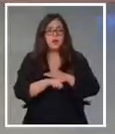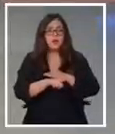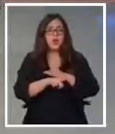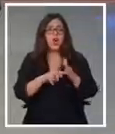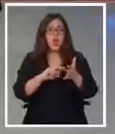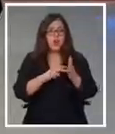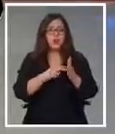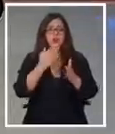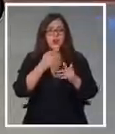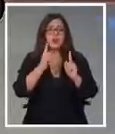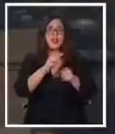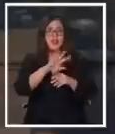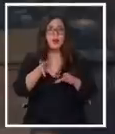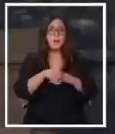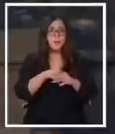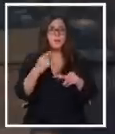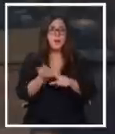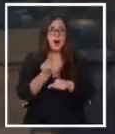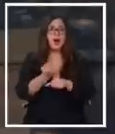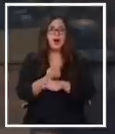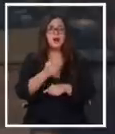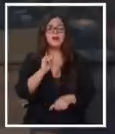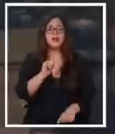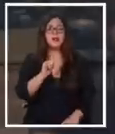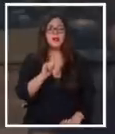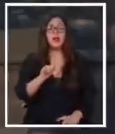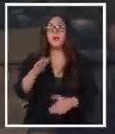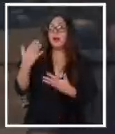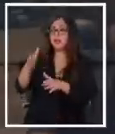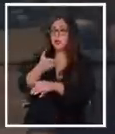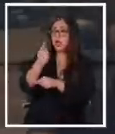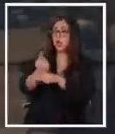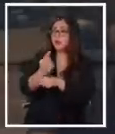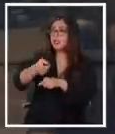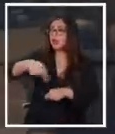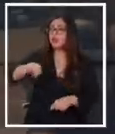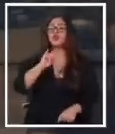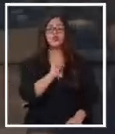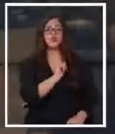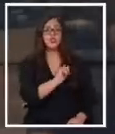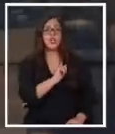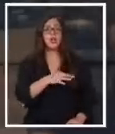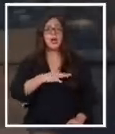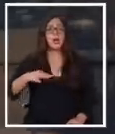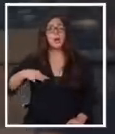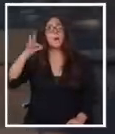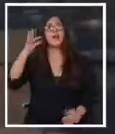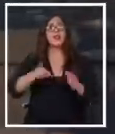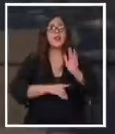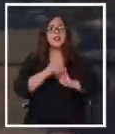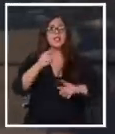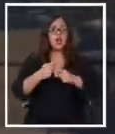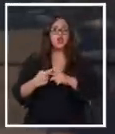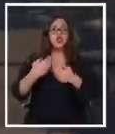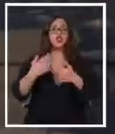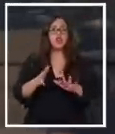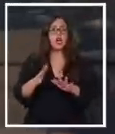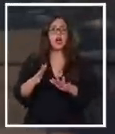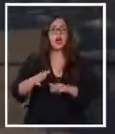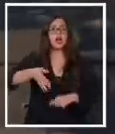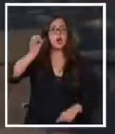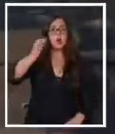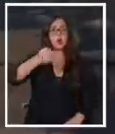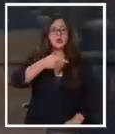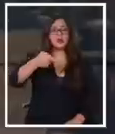también tienen que ser parte de esa conversación y estamos conversando estamos conversando la ministra de desarrollo social se reunió con ellos la